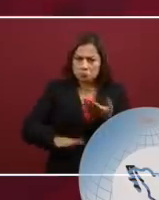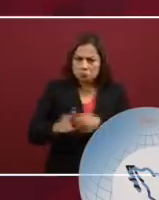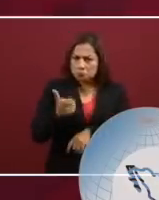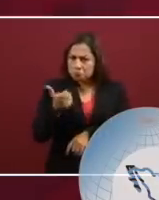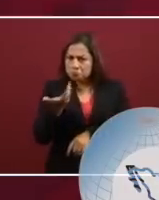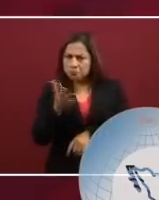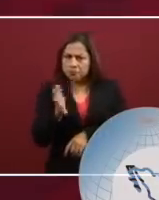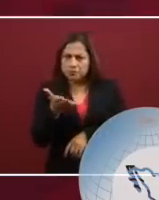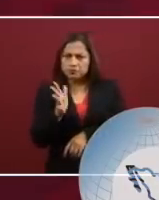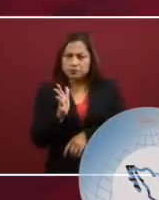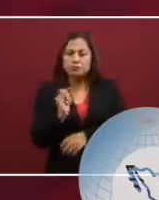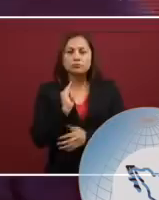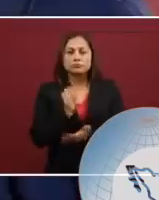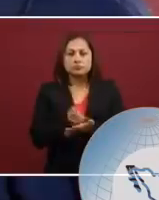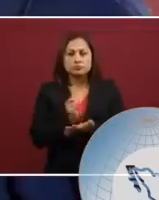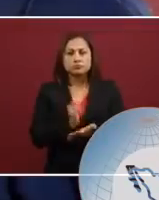sostenían